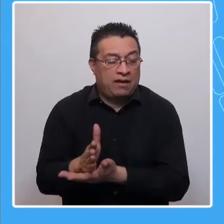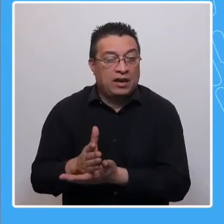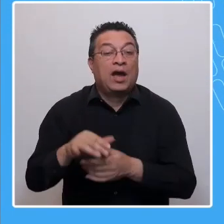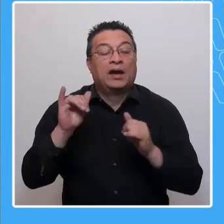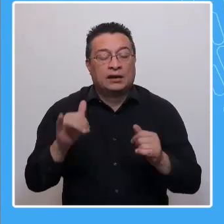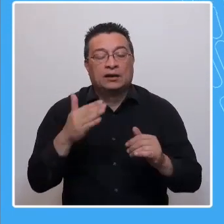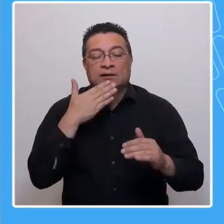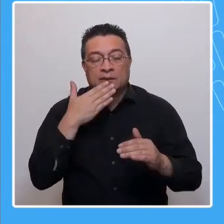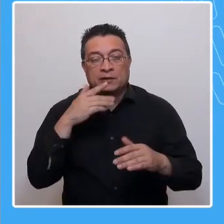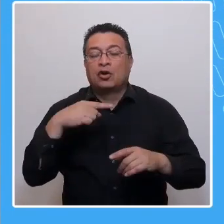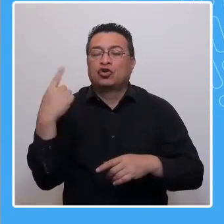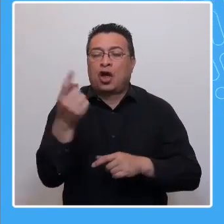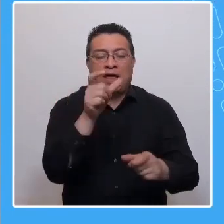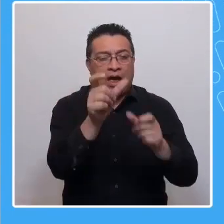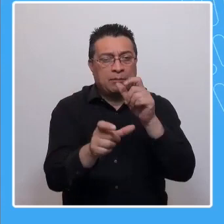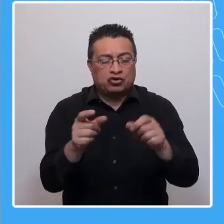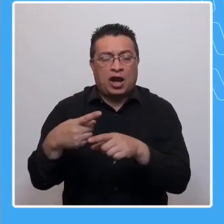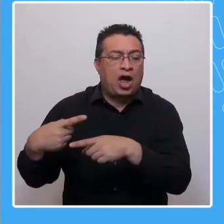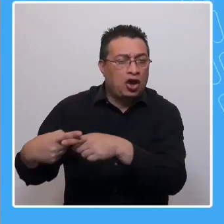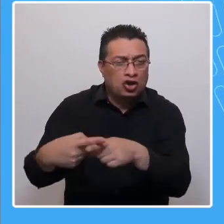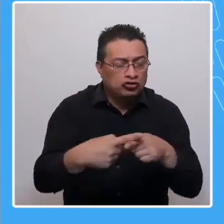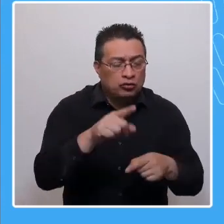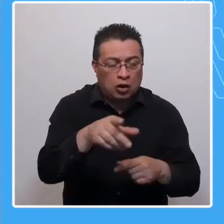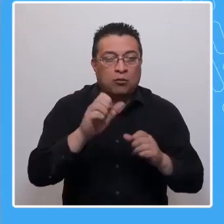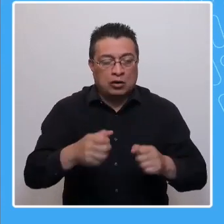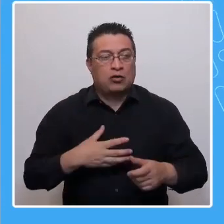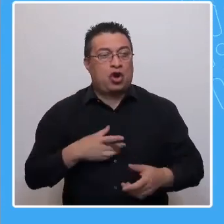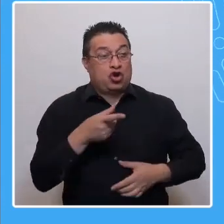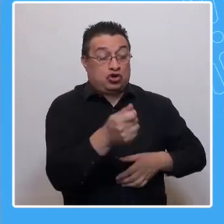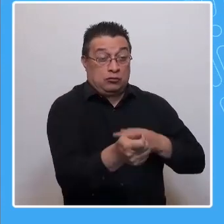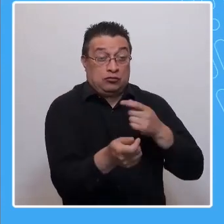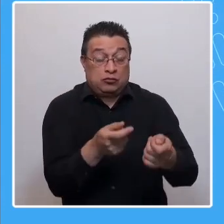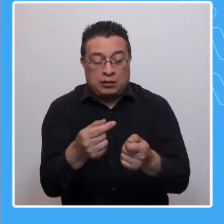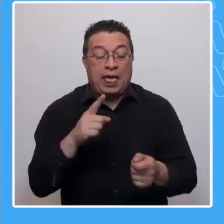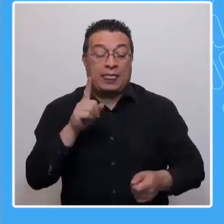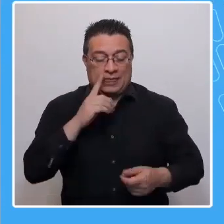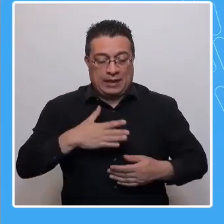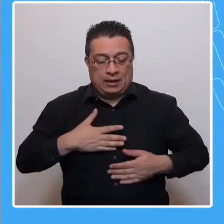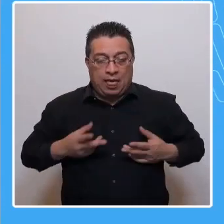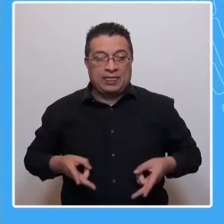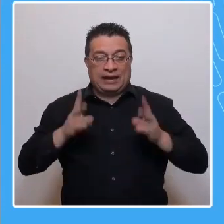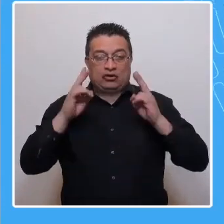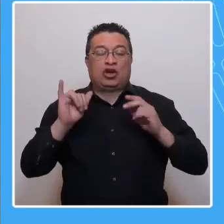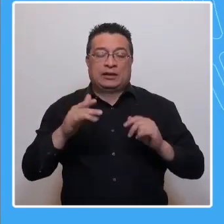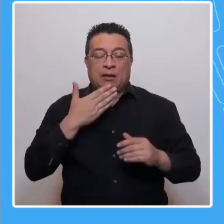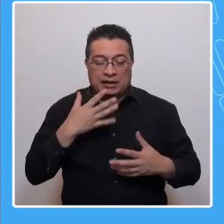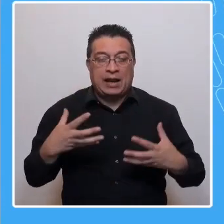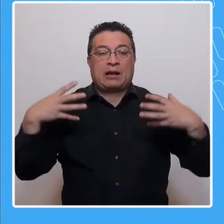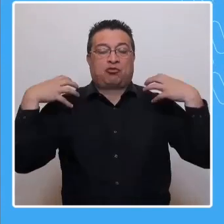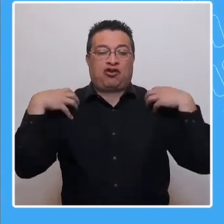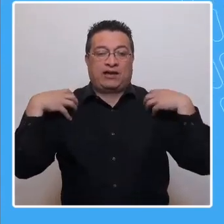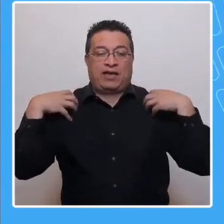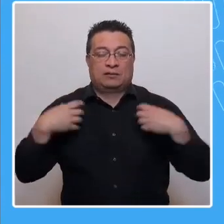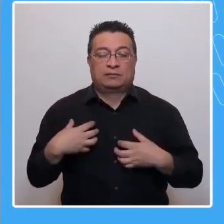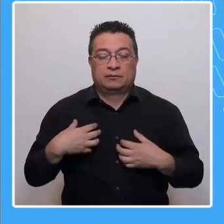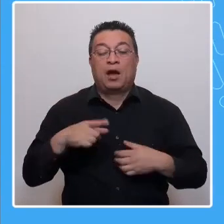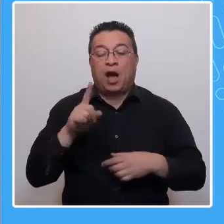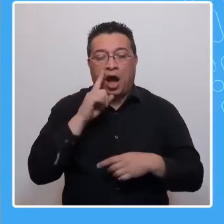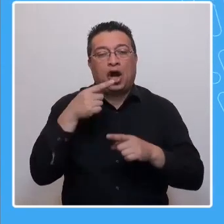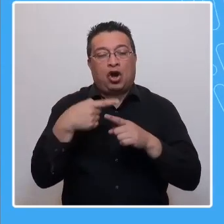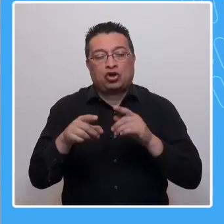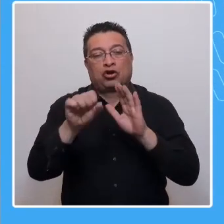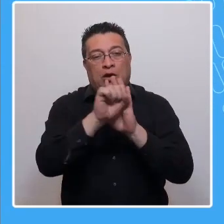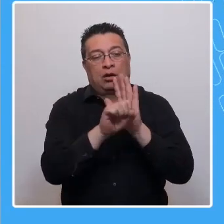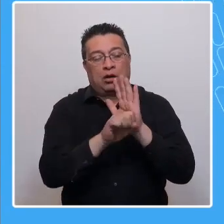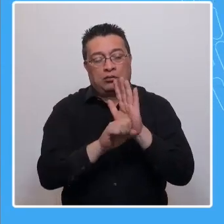también que toda persona individual y colectivamente su condición de consumidor debe tener ciertos derechos y responsabilidades. Bueno, hay más artículos que los voy a saltar,